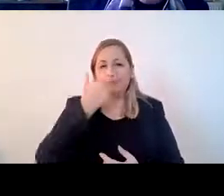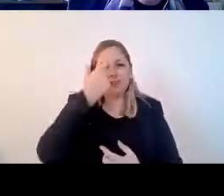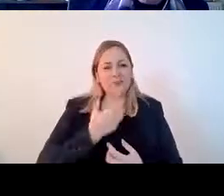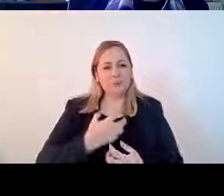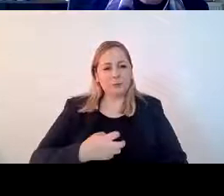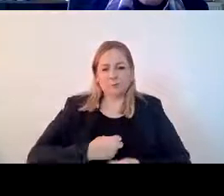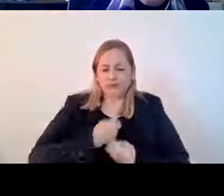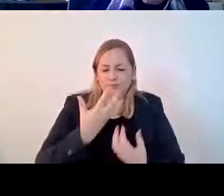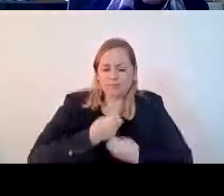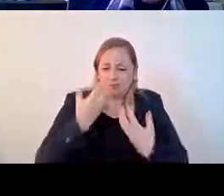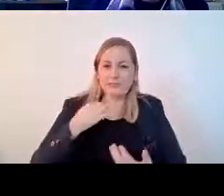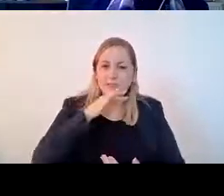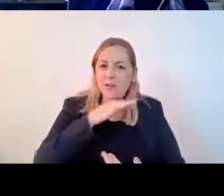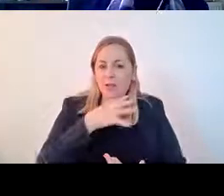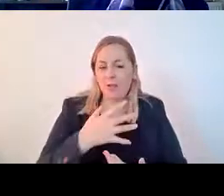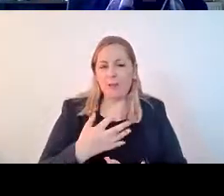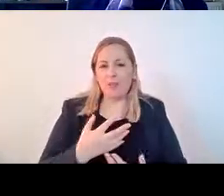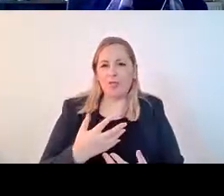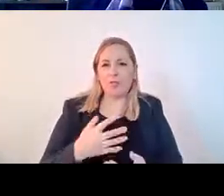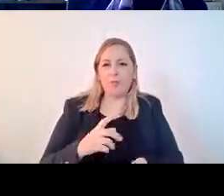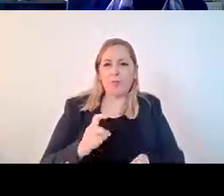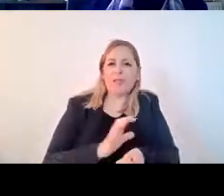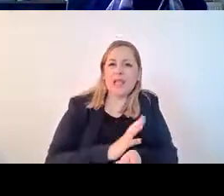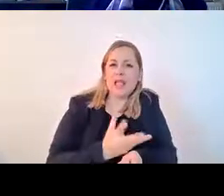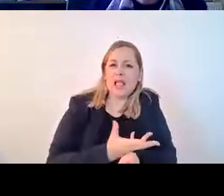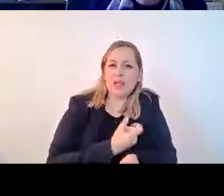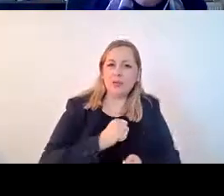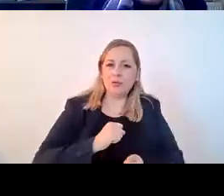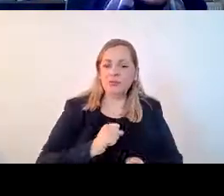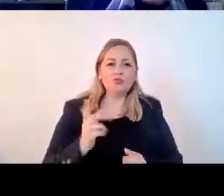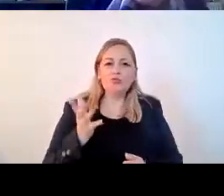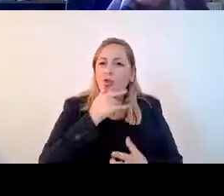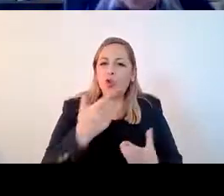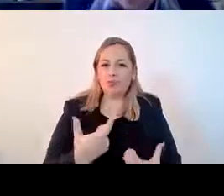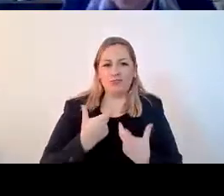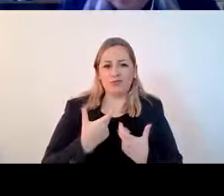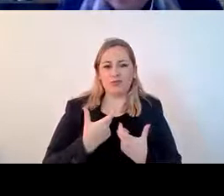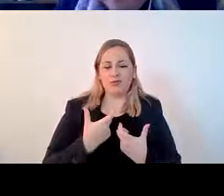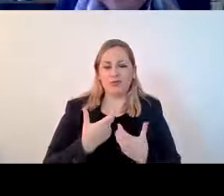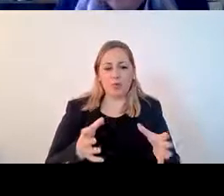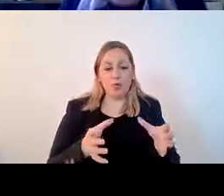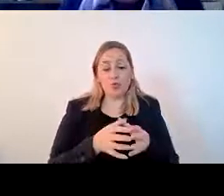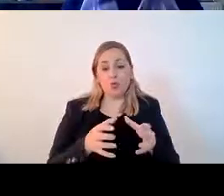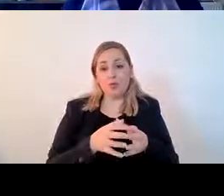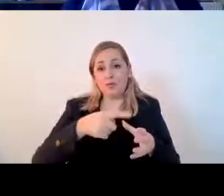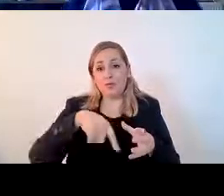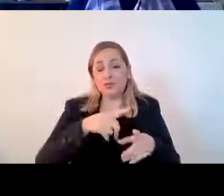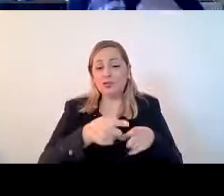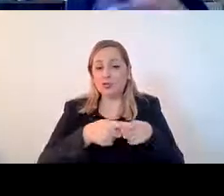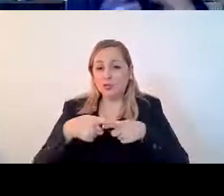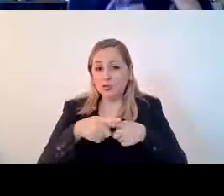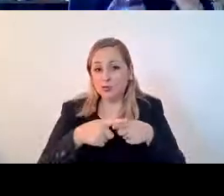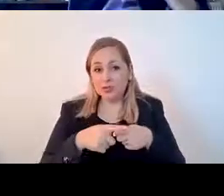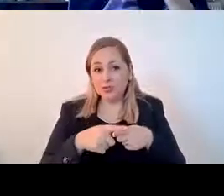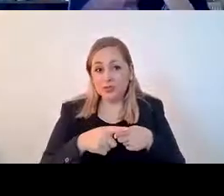reacciona rápidamente con emociones primarias sin mostrar control. Entonces están en un grupo social y